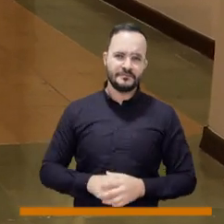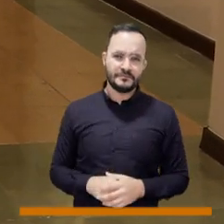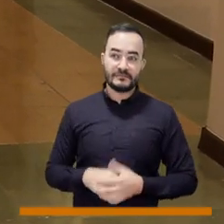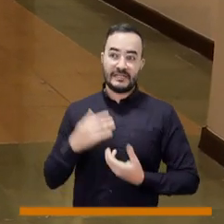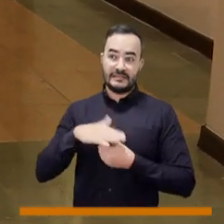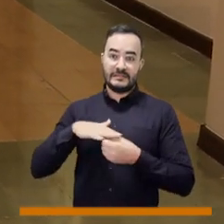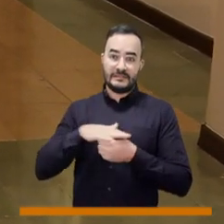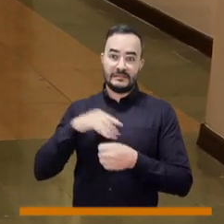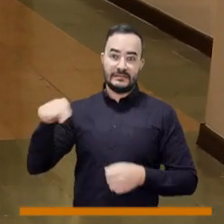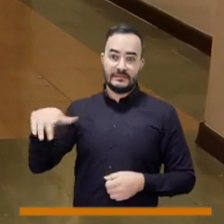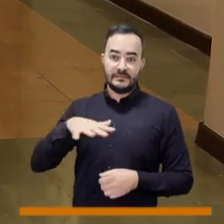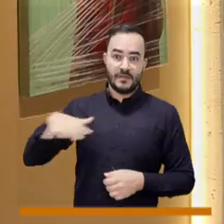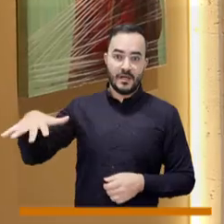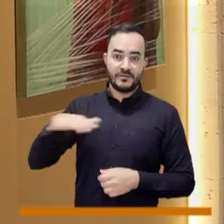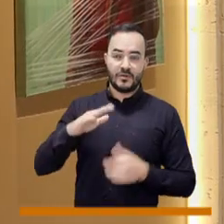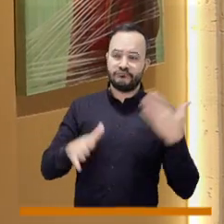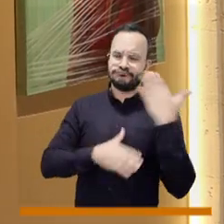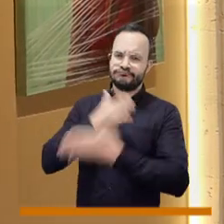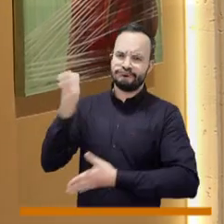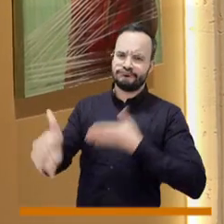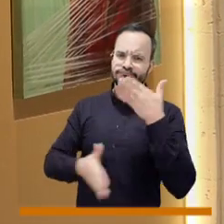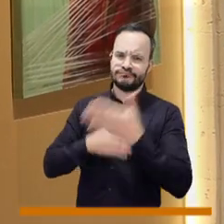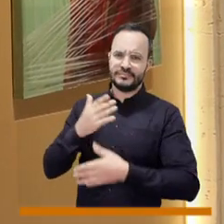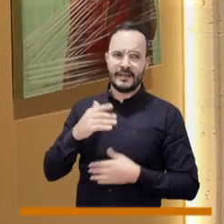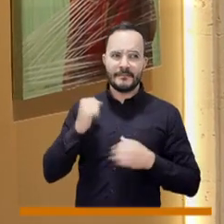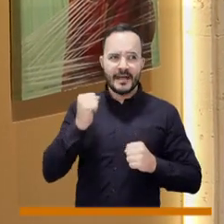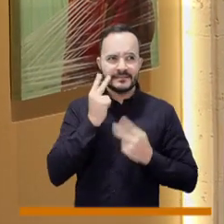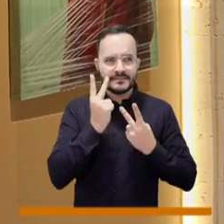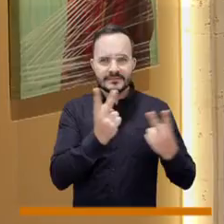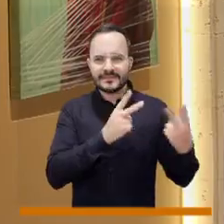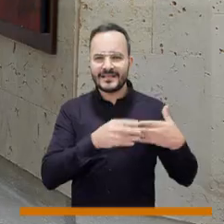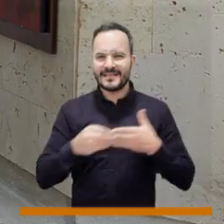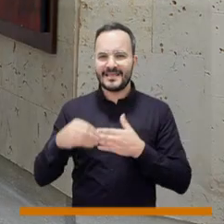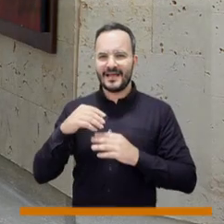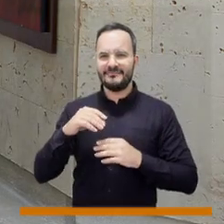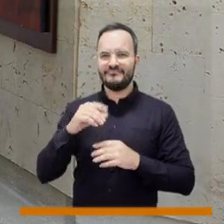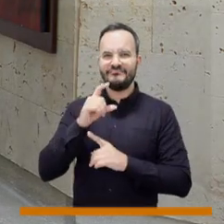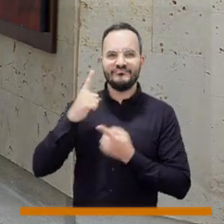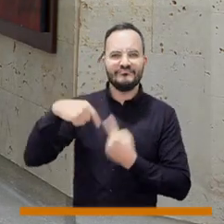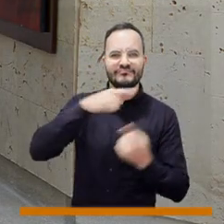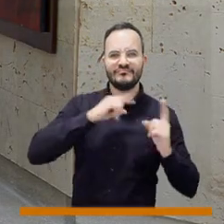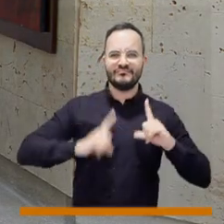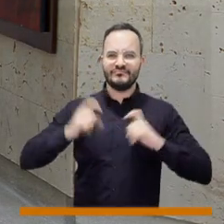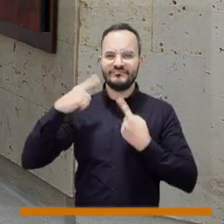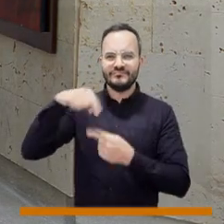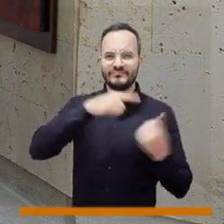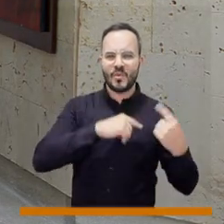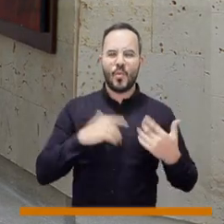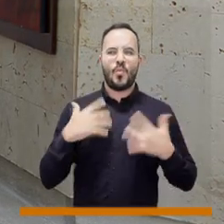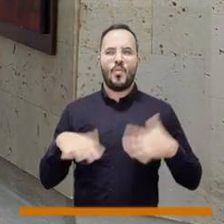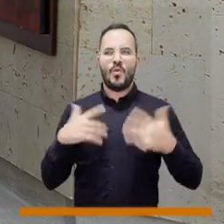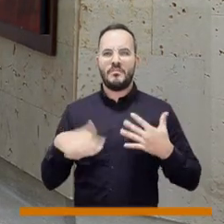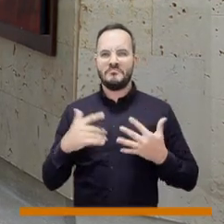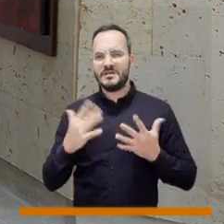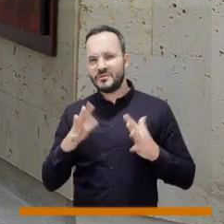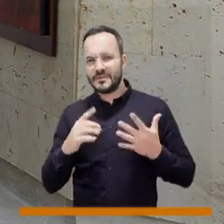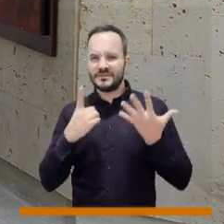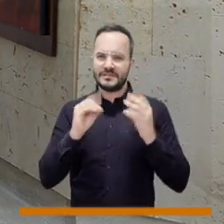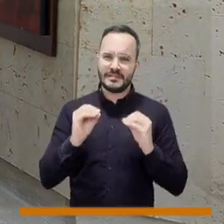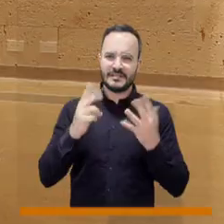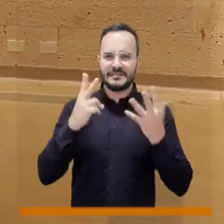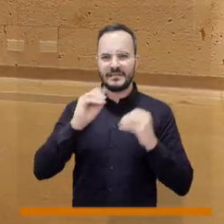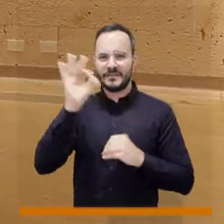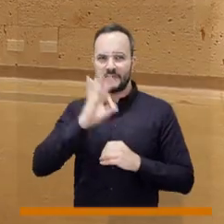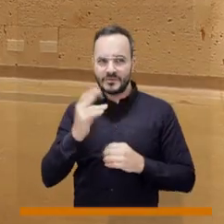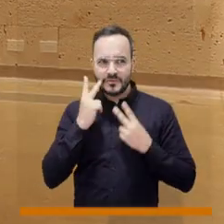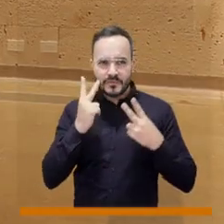Se volvió el sitio donde los guías turísticos traen a los turistas internacionales. Entonces, de esas visitas, el